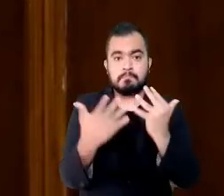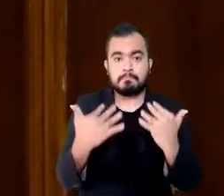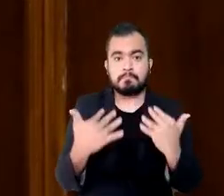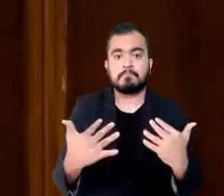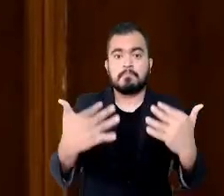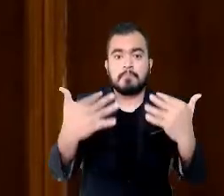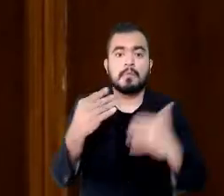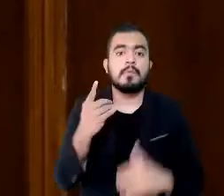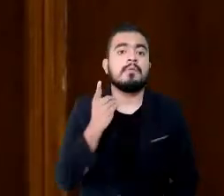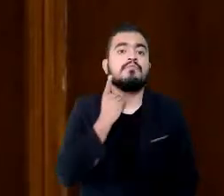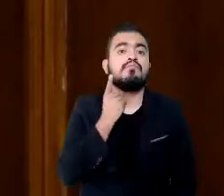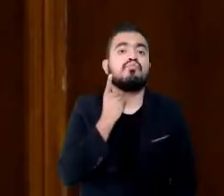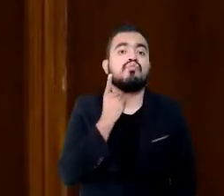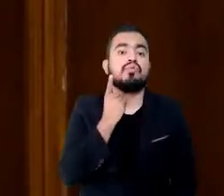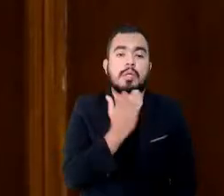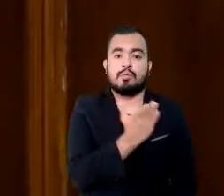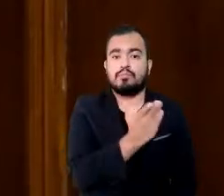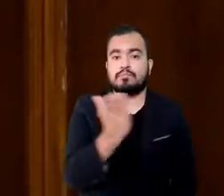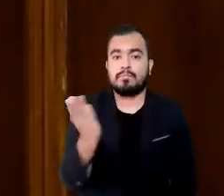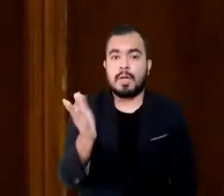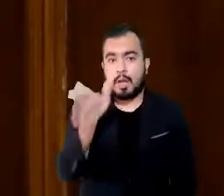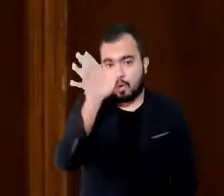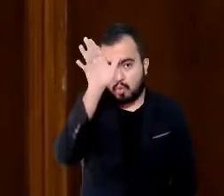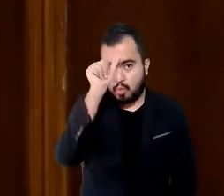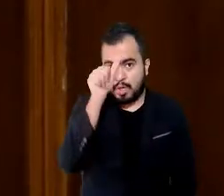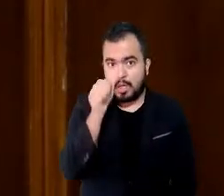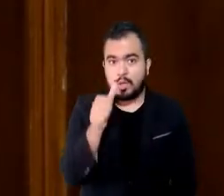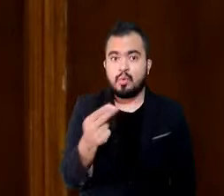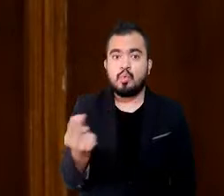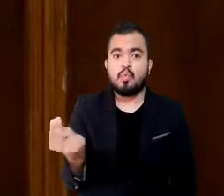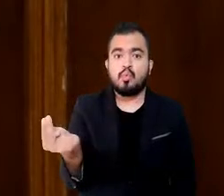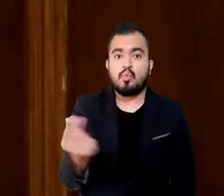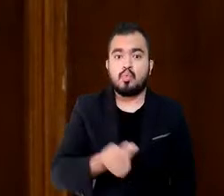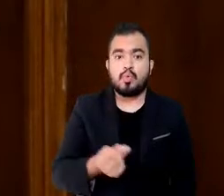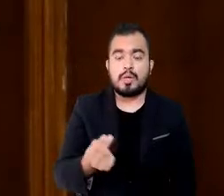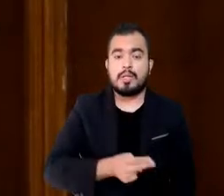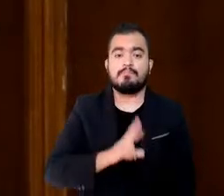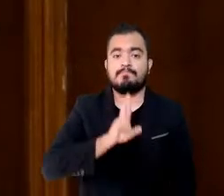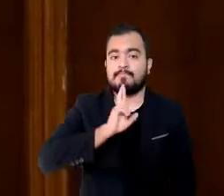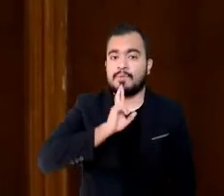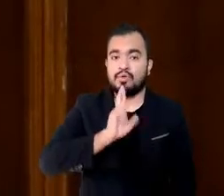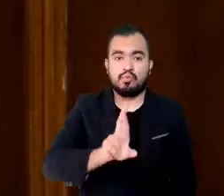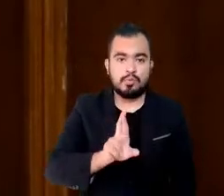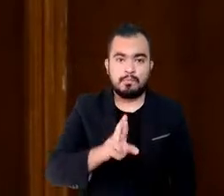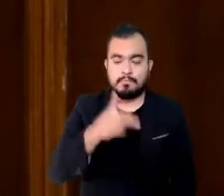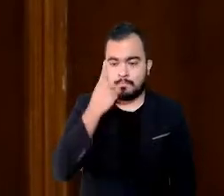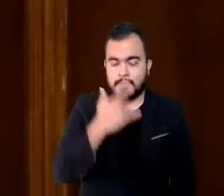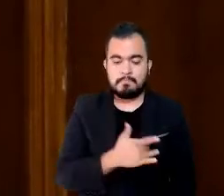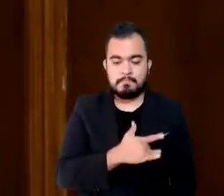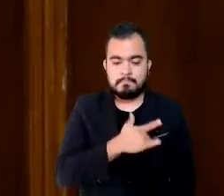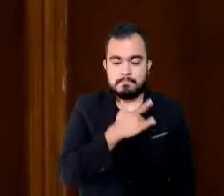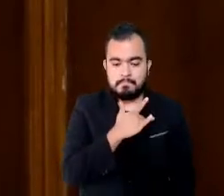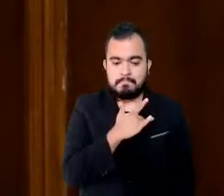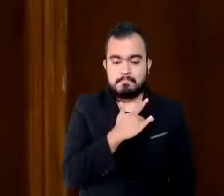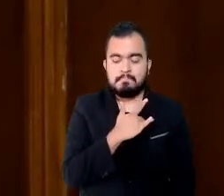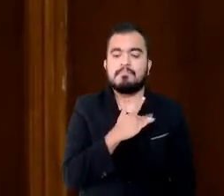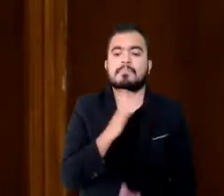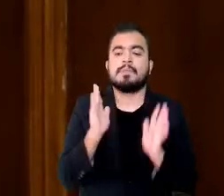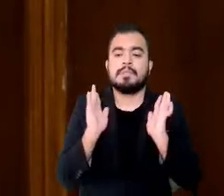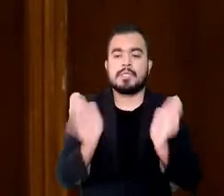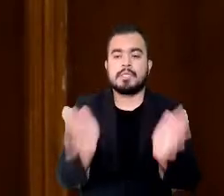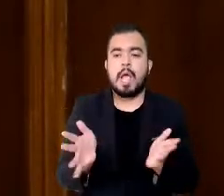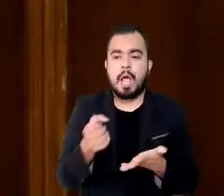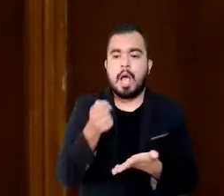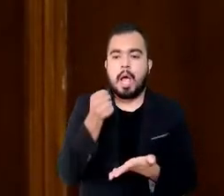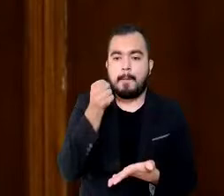legislatura el acuerdo de urgente y obvia resolución adjunto para que, de estimarlo procedente, pues se apruebe